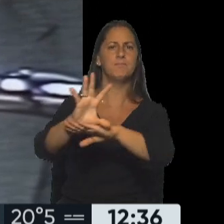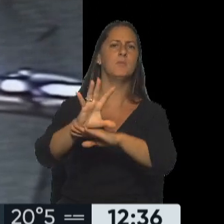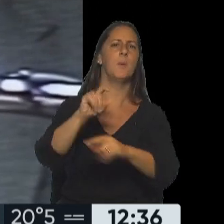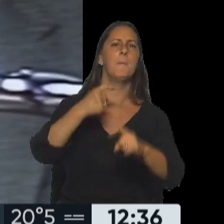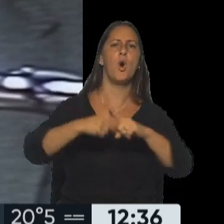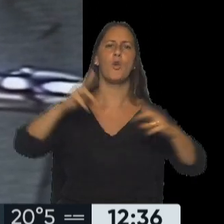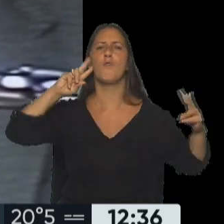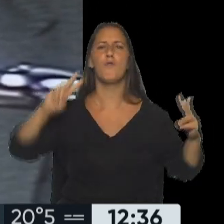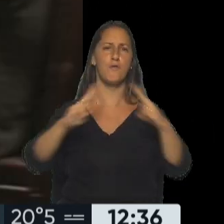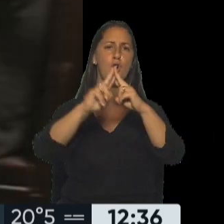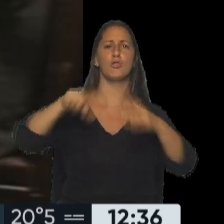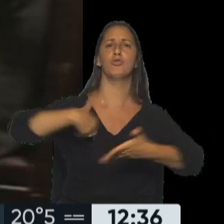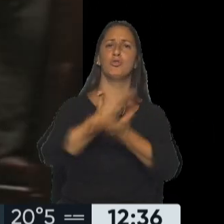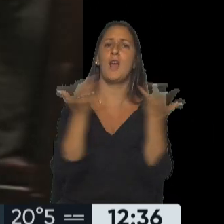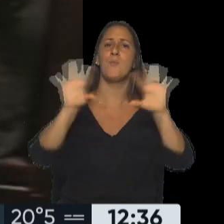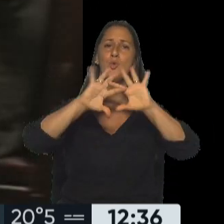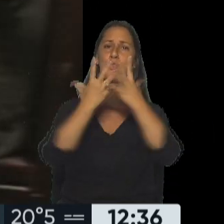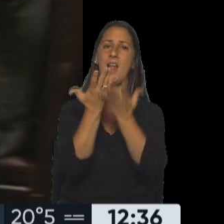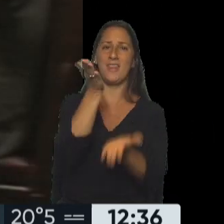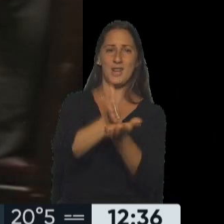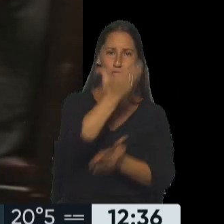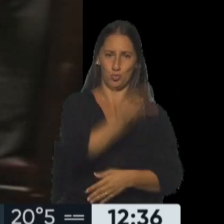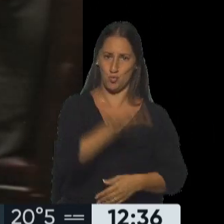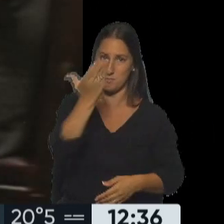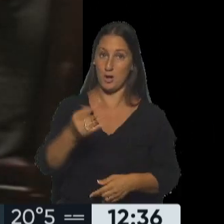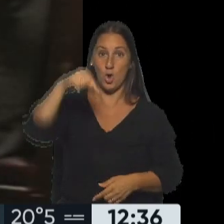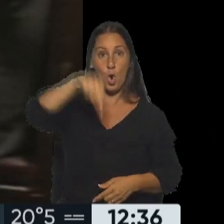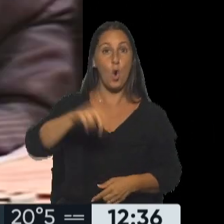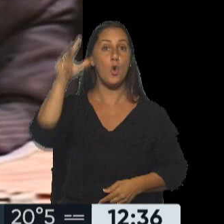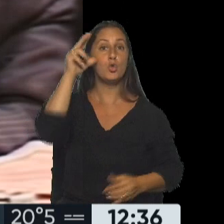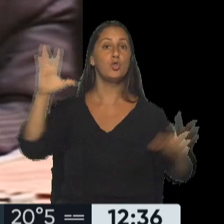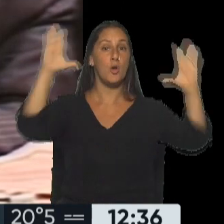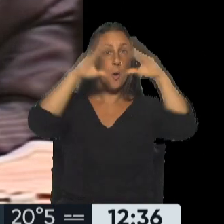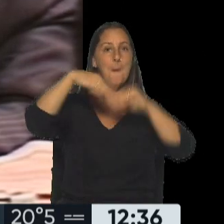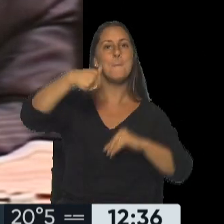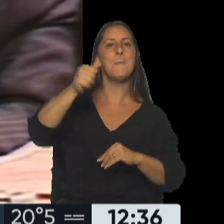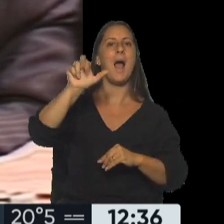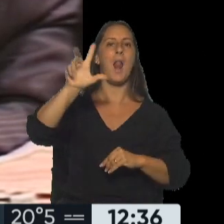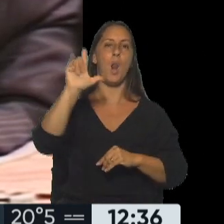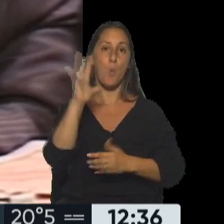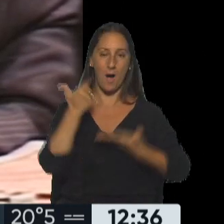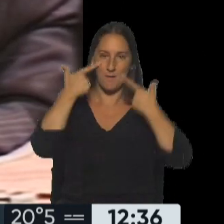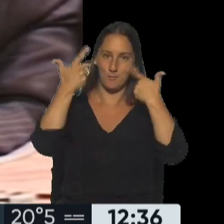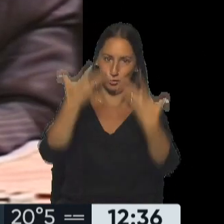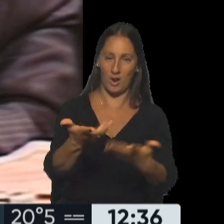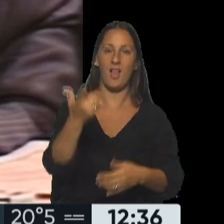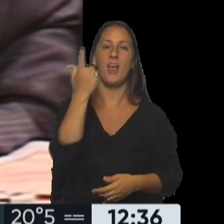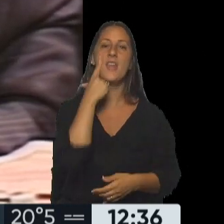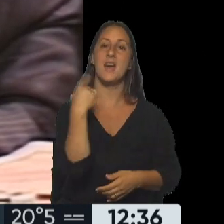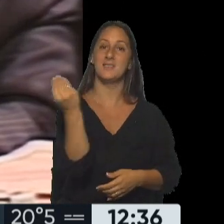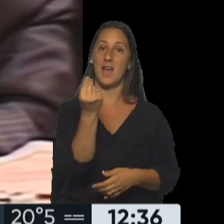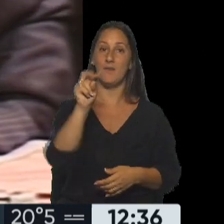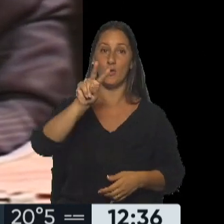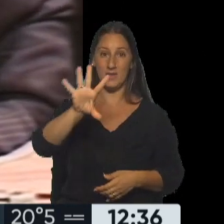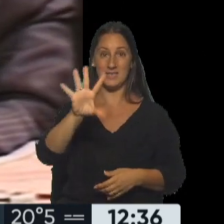Foro Social Mundial de los Derechos Humanos, que hoy a las 8 de la noche se podrá ver en el Malva, y que el 25, el sábado a las